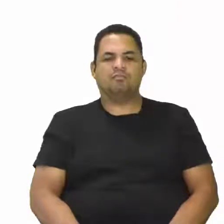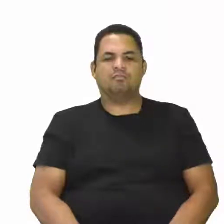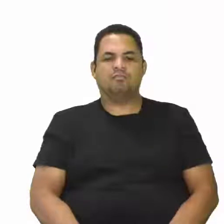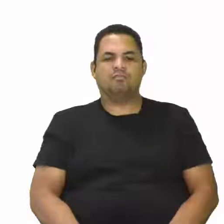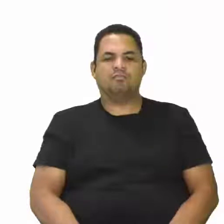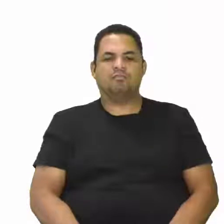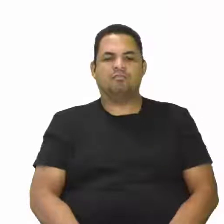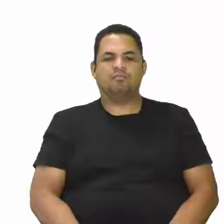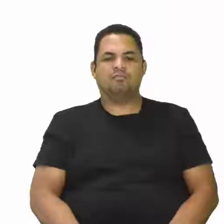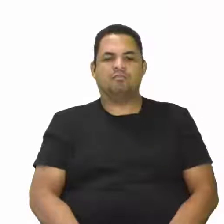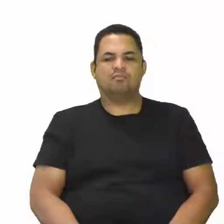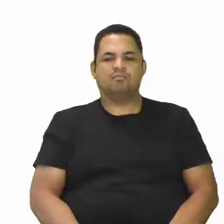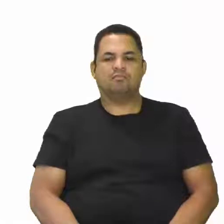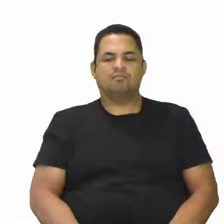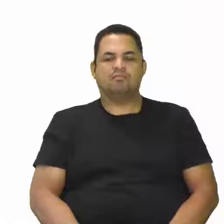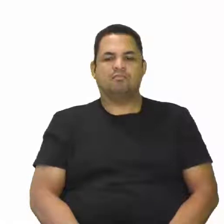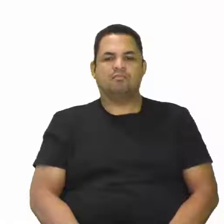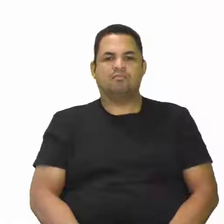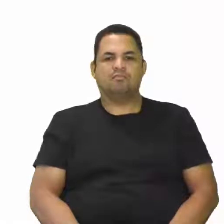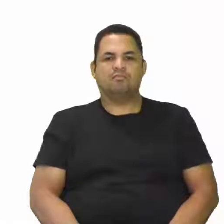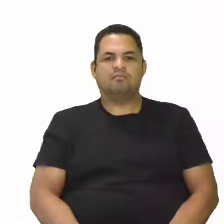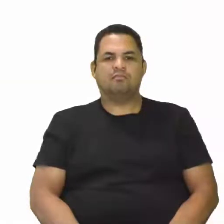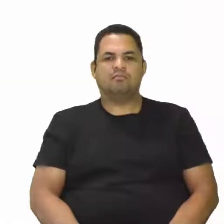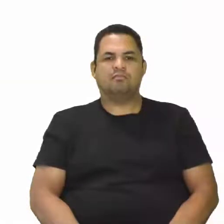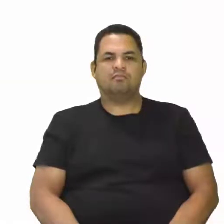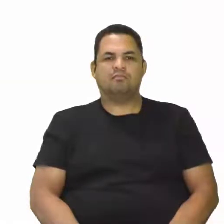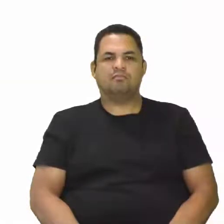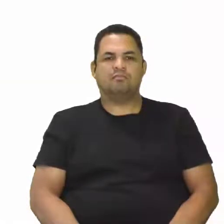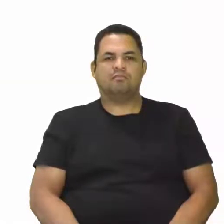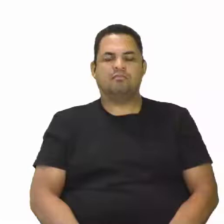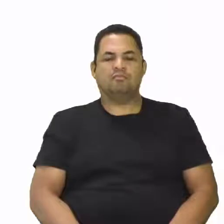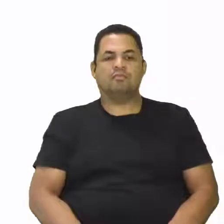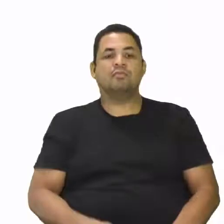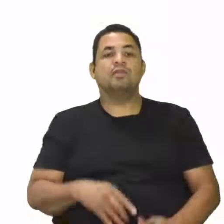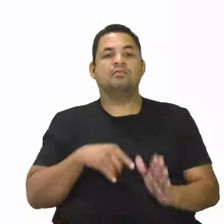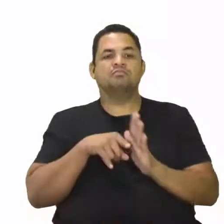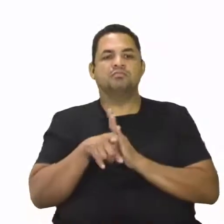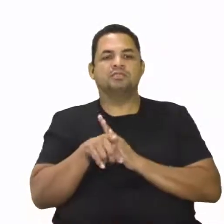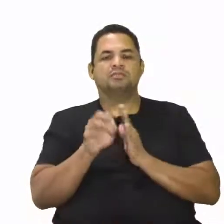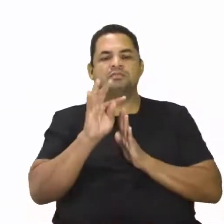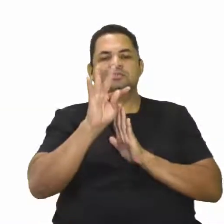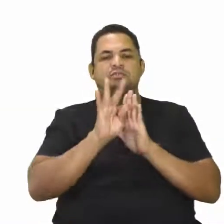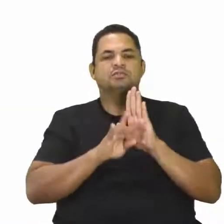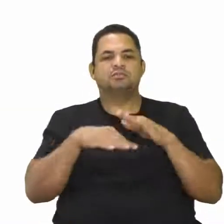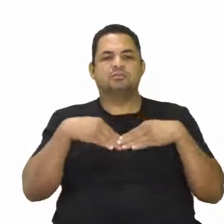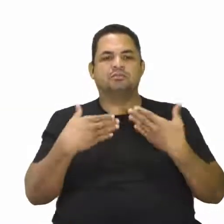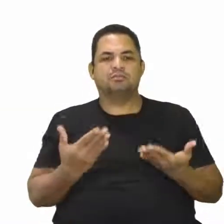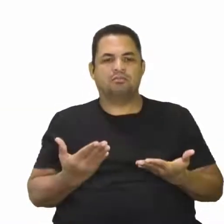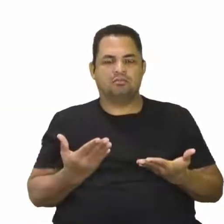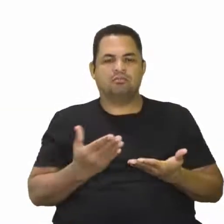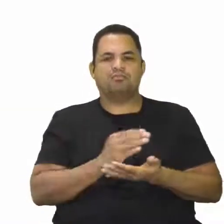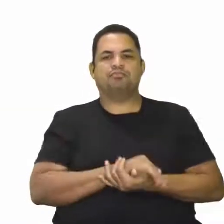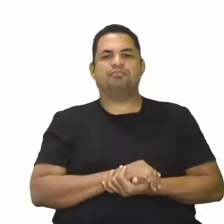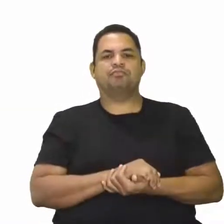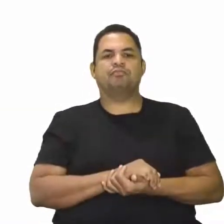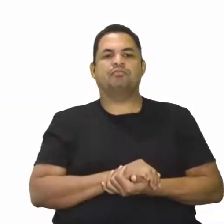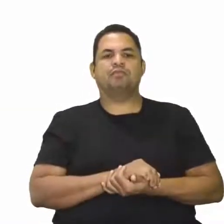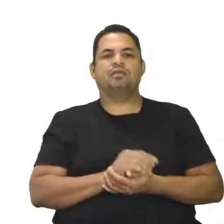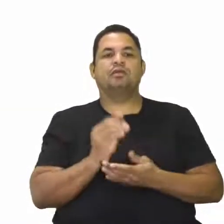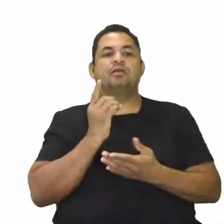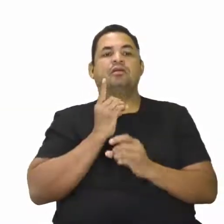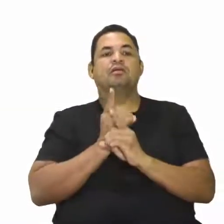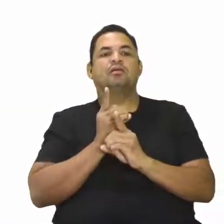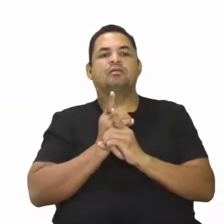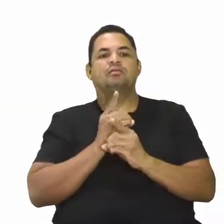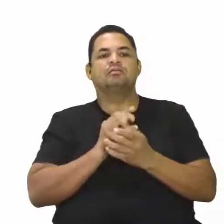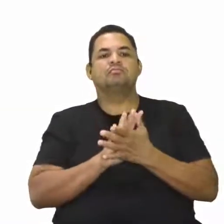del Museu Reina Sofia. E a pergunta sobre esse texto é o seguinte: identifique o